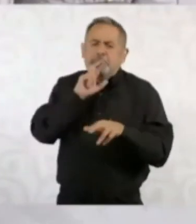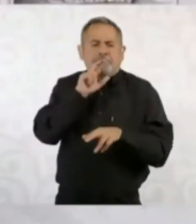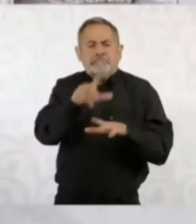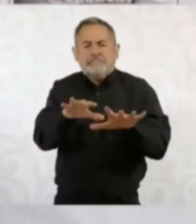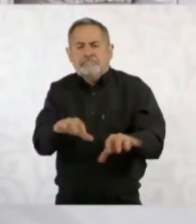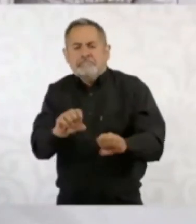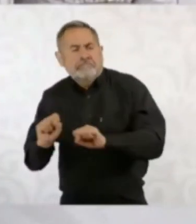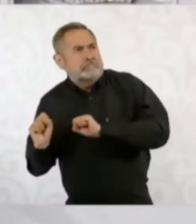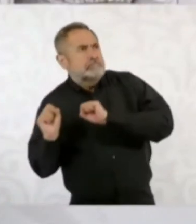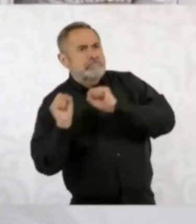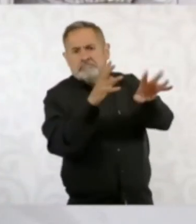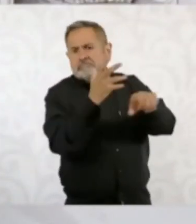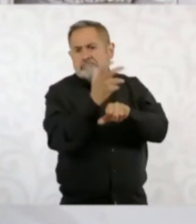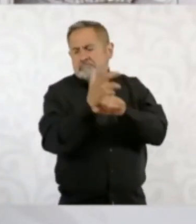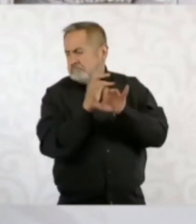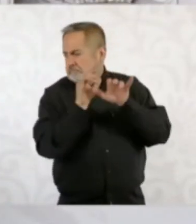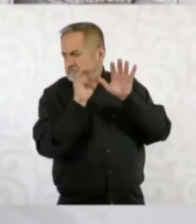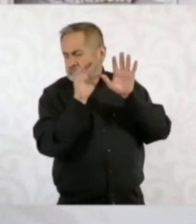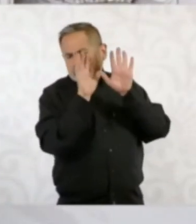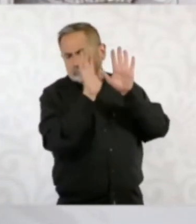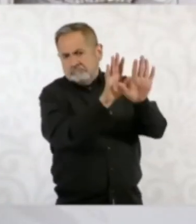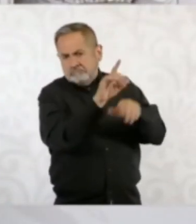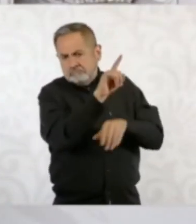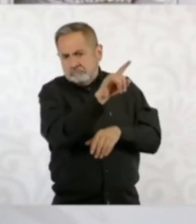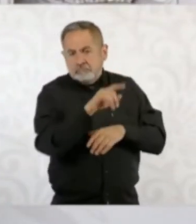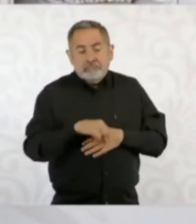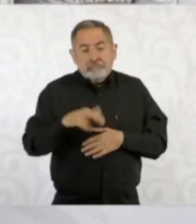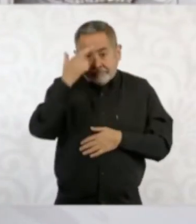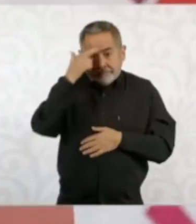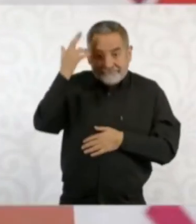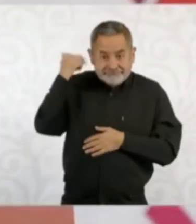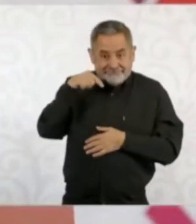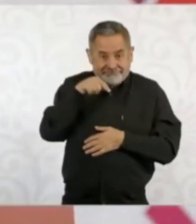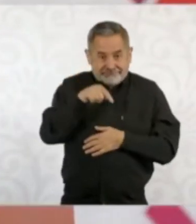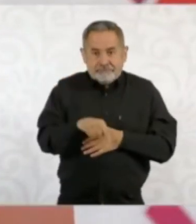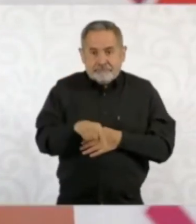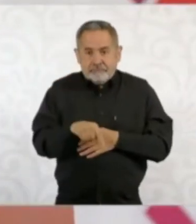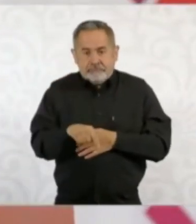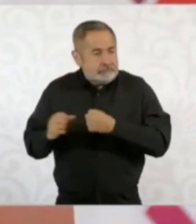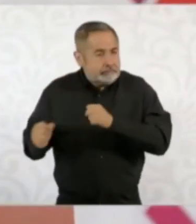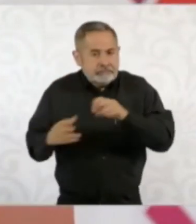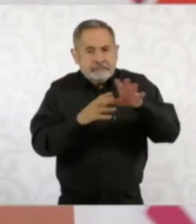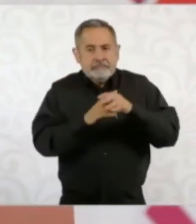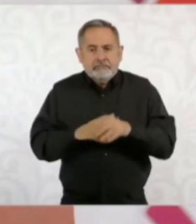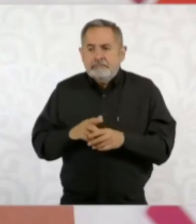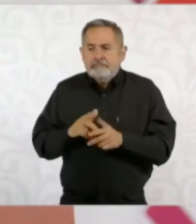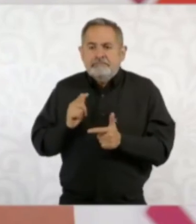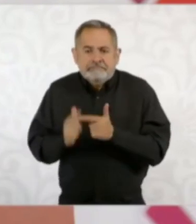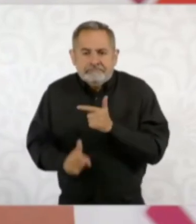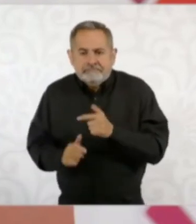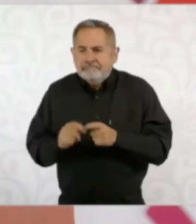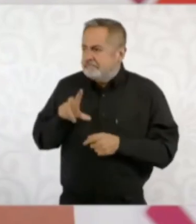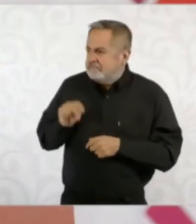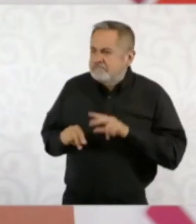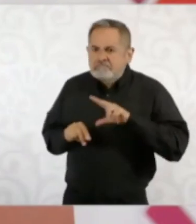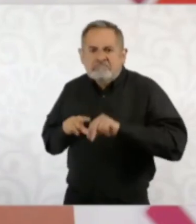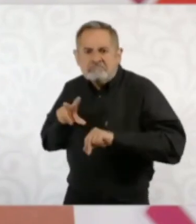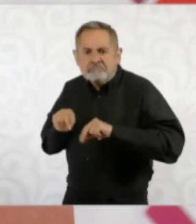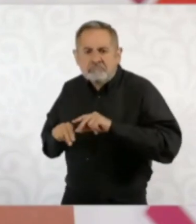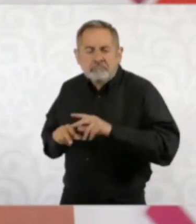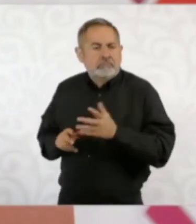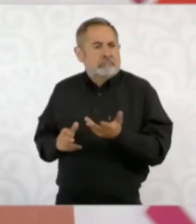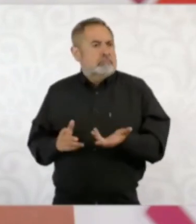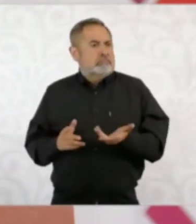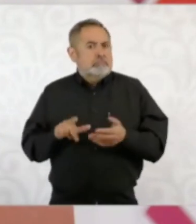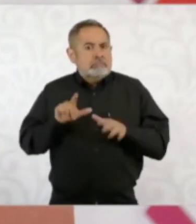por años y años y años habían sido frenadas sus extradiciones, muchas veces cometiendo homicidios en más de